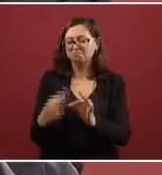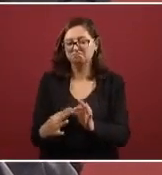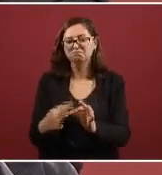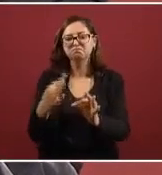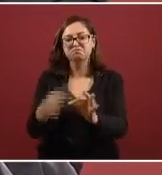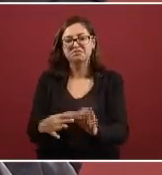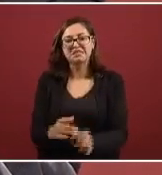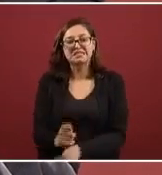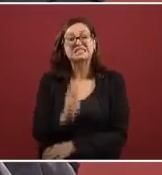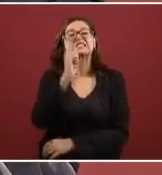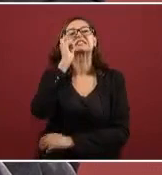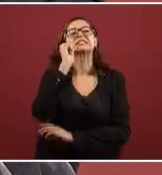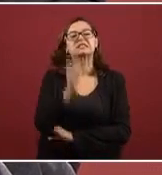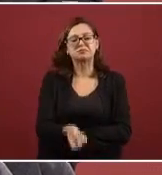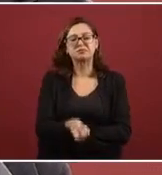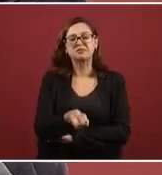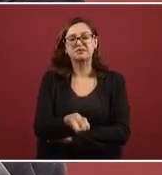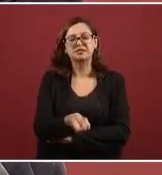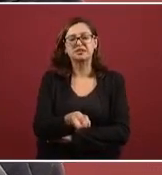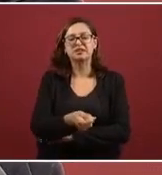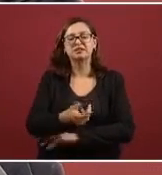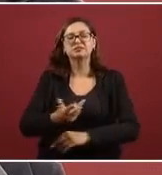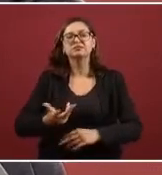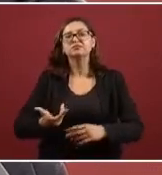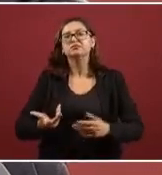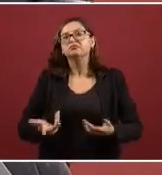Es decir, vamos a